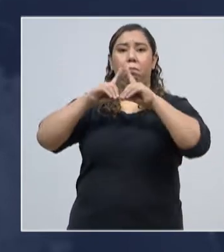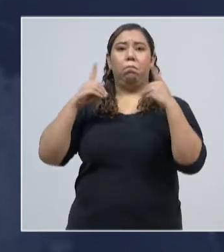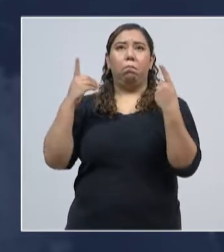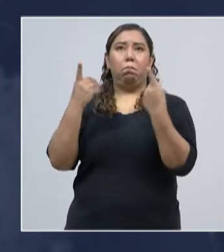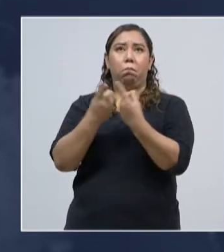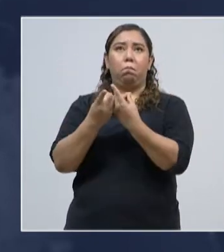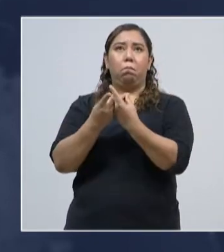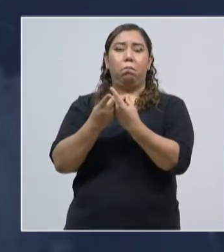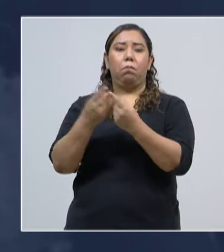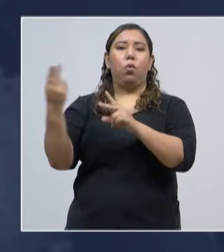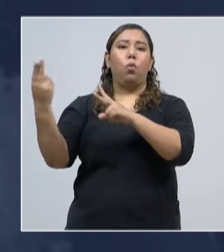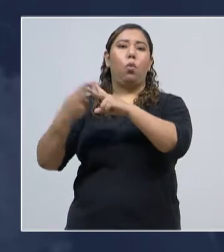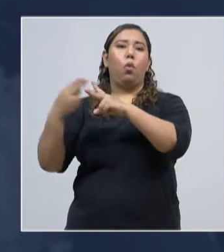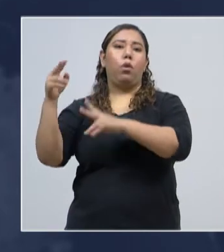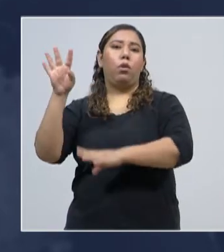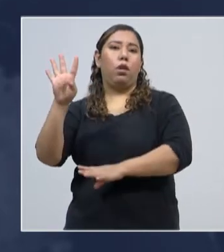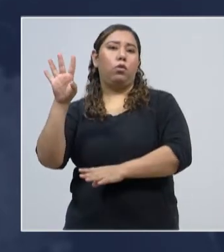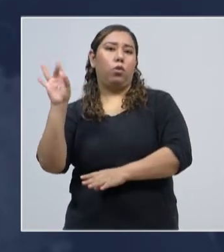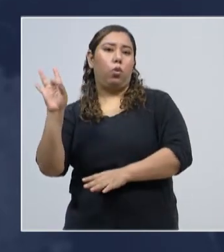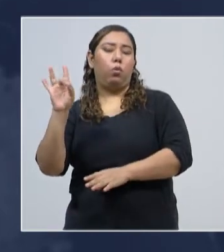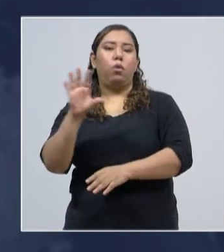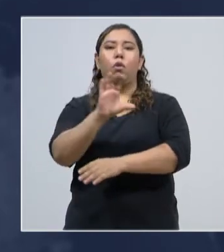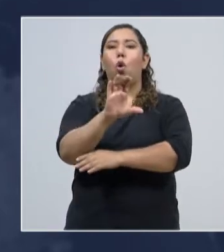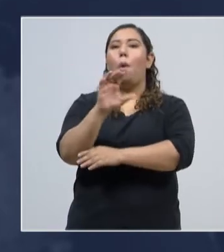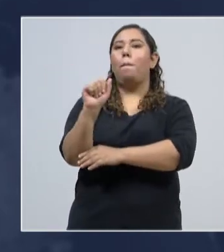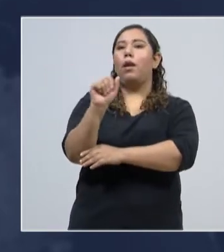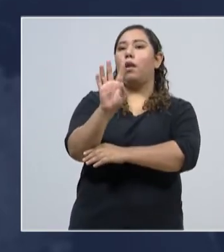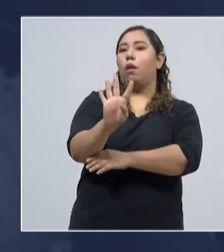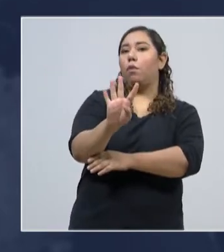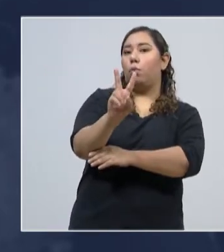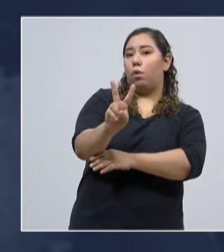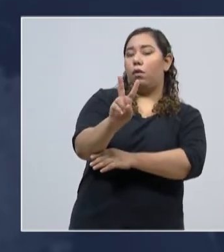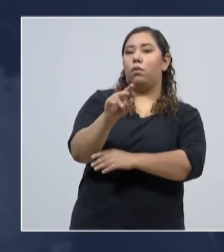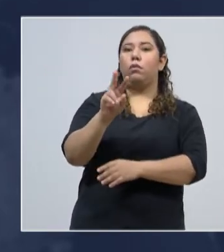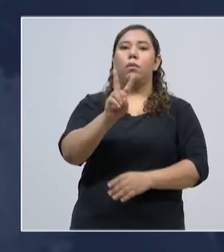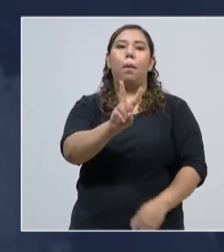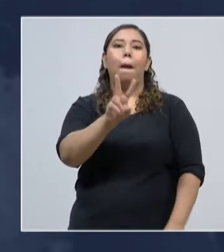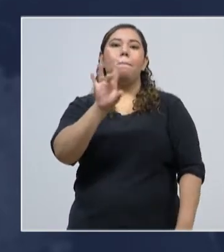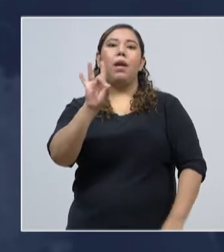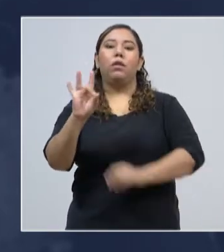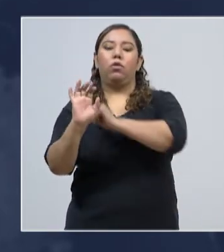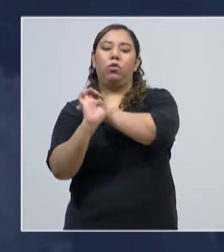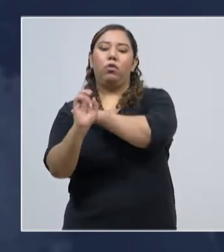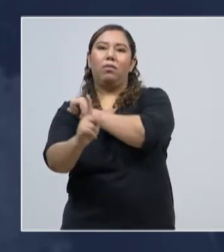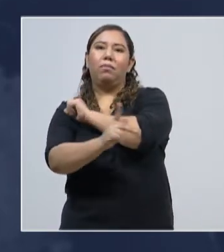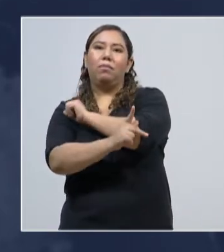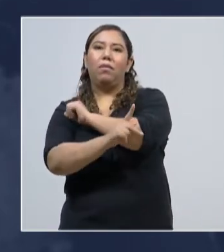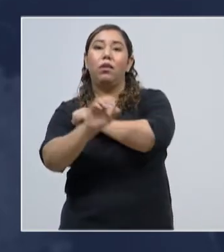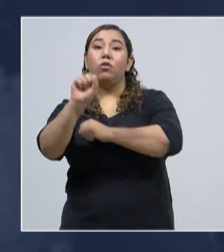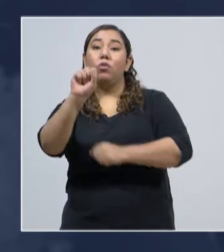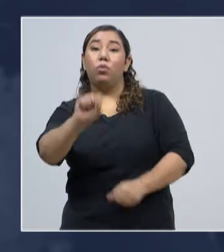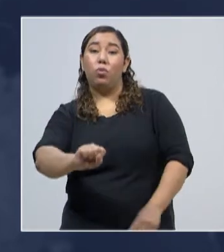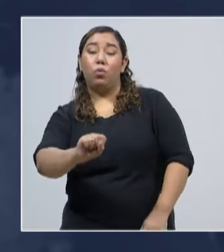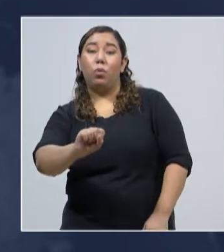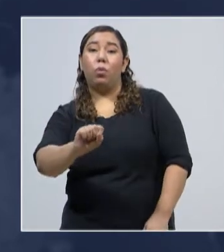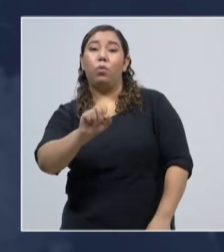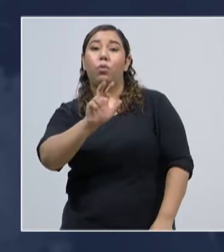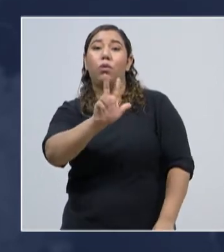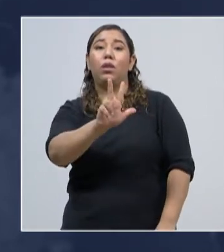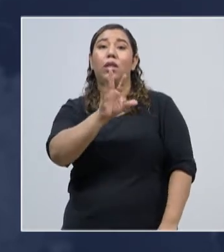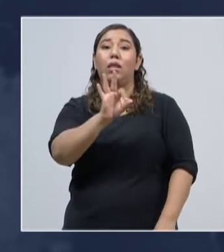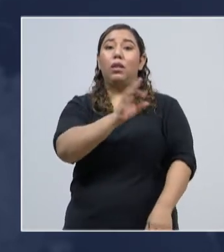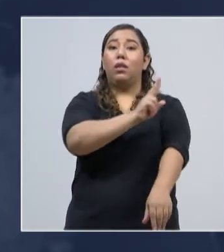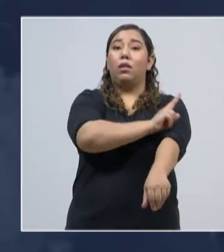48 en Olancho, 42 en Comayagua, 28 en El Paraíso, en la zona sur, 39 para Valle,